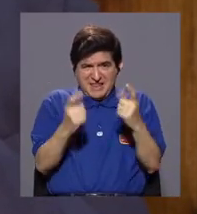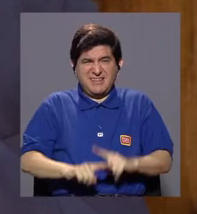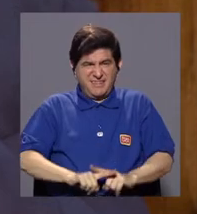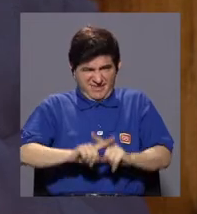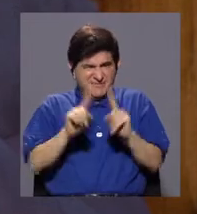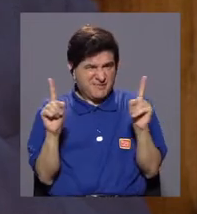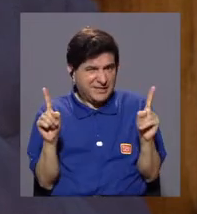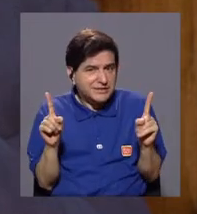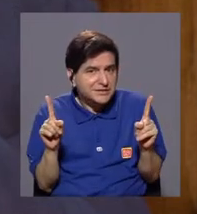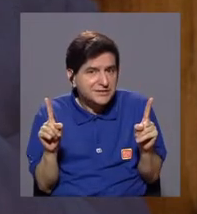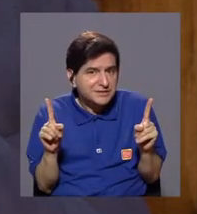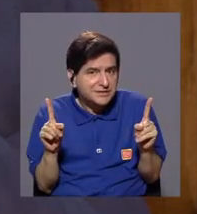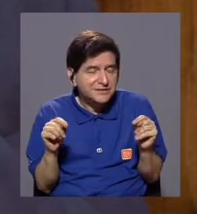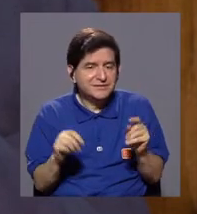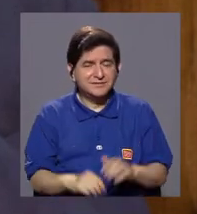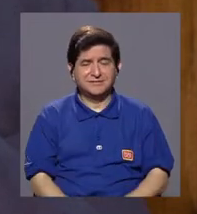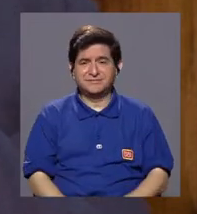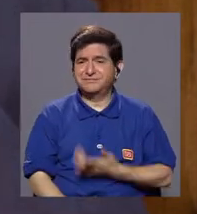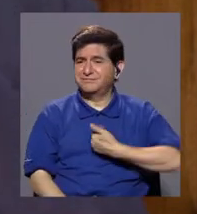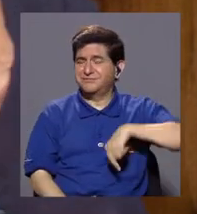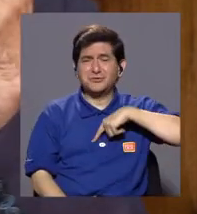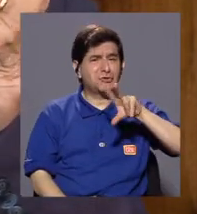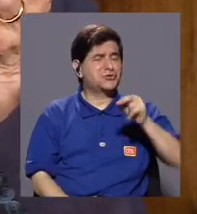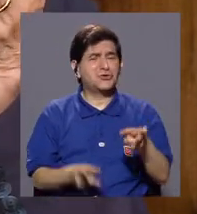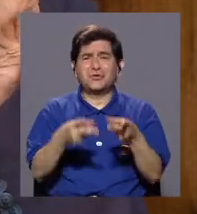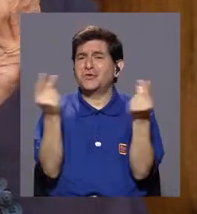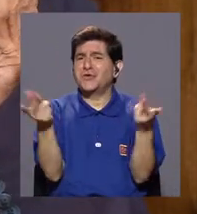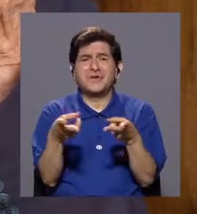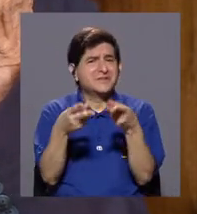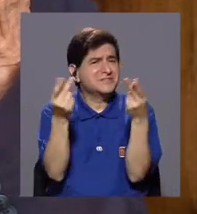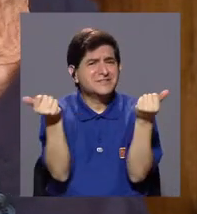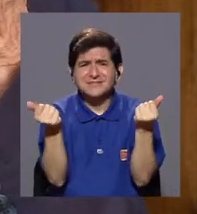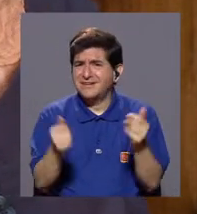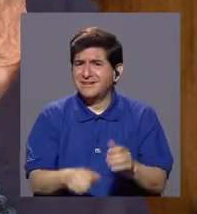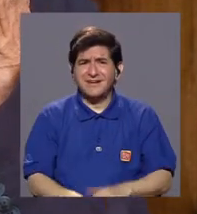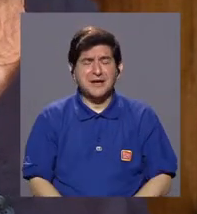fueran diferentes, no estaríamos gastando